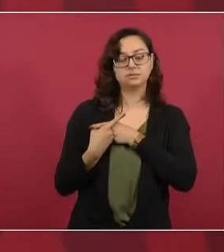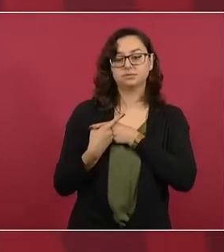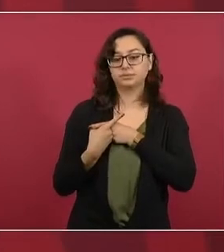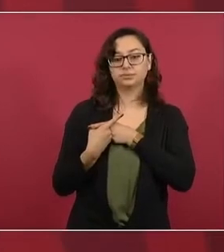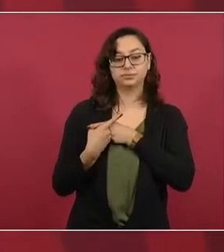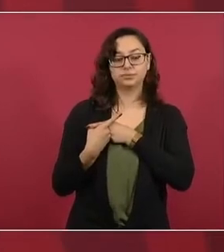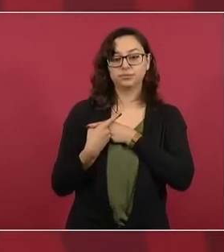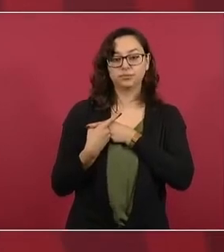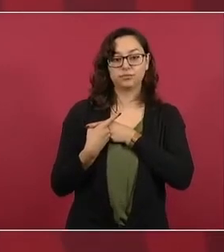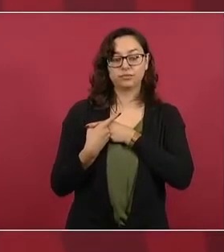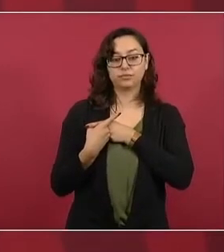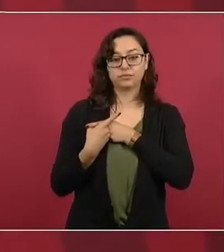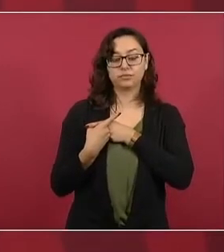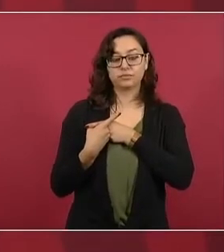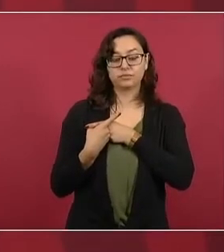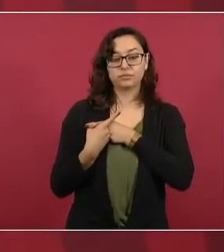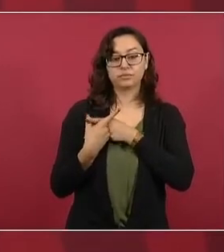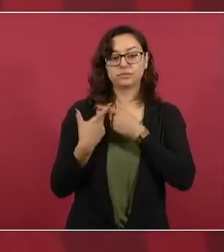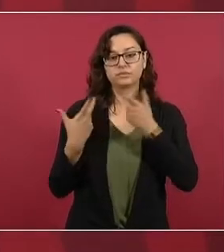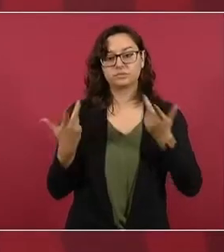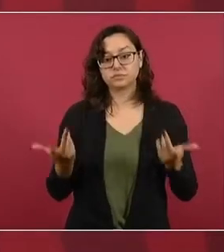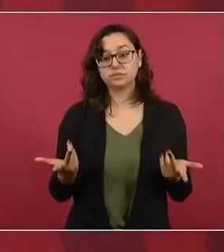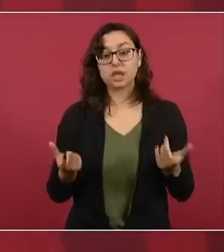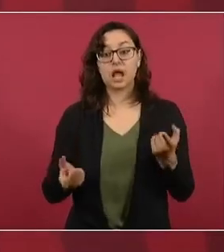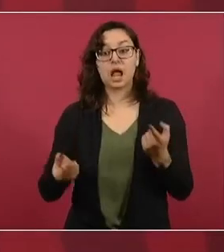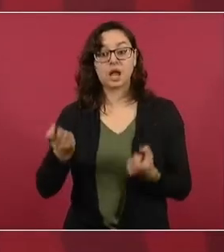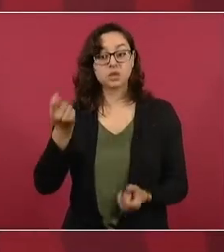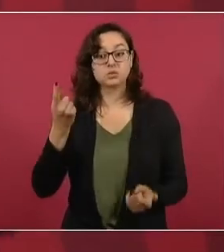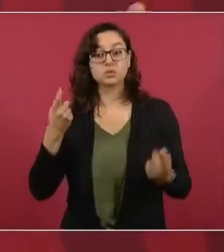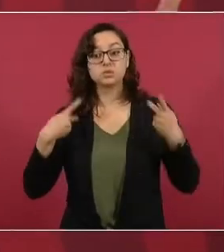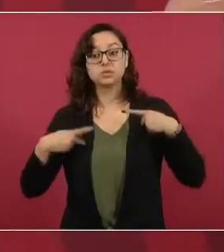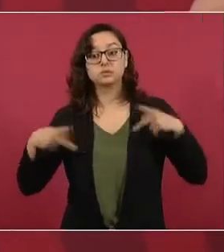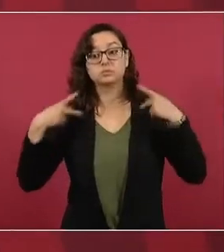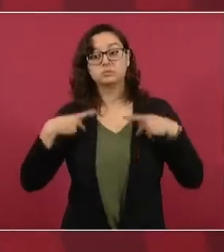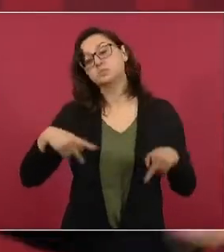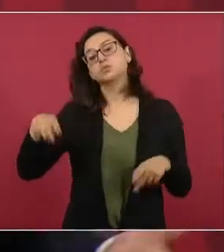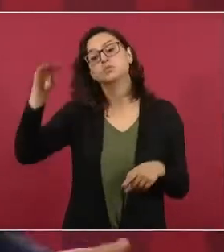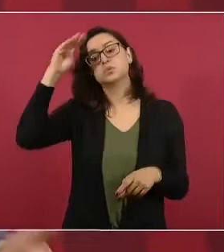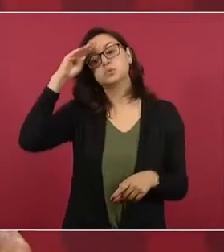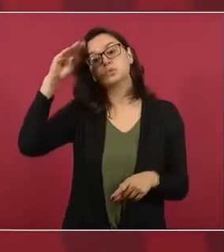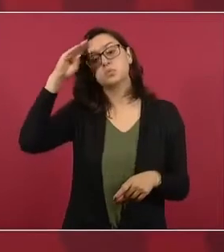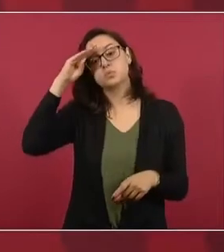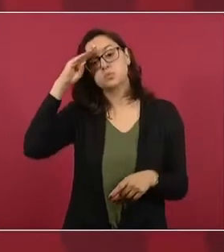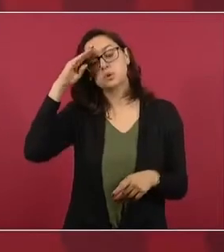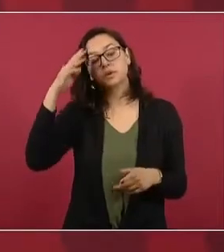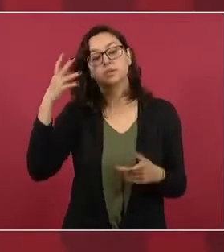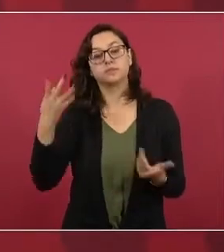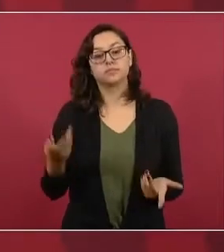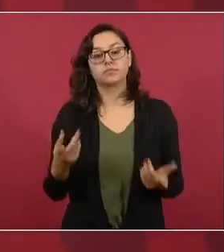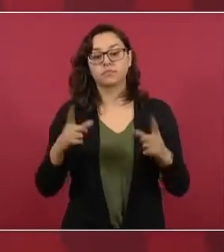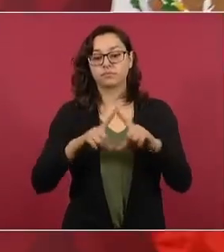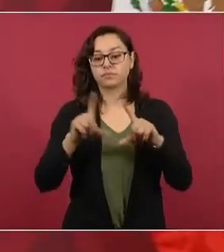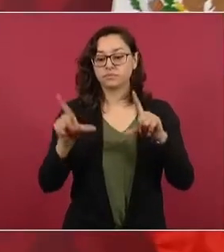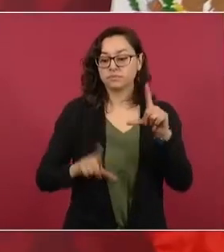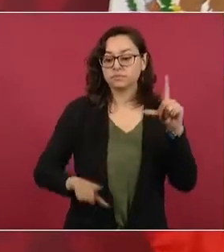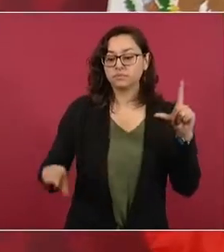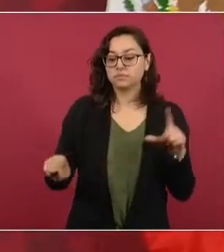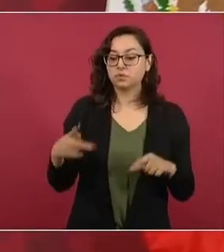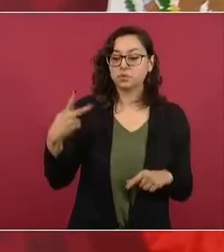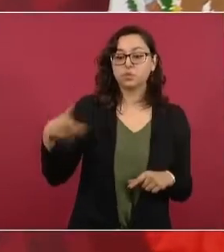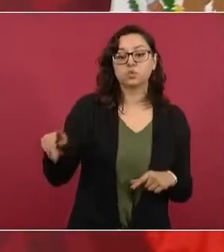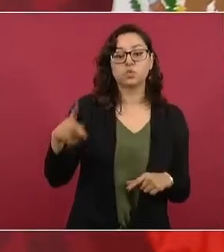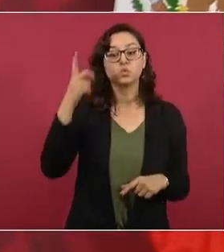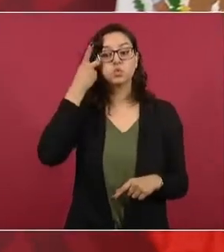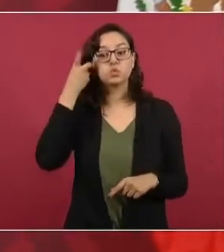para algunos, no para todos, piensan que México es de ellos,